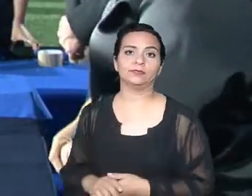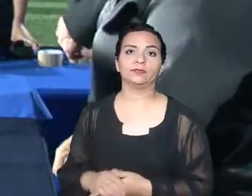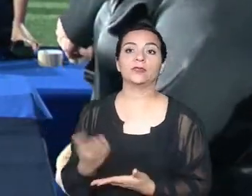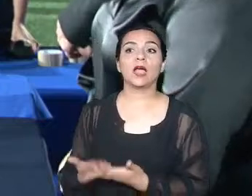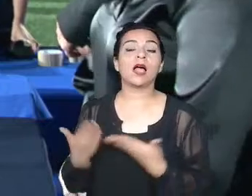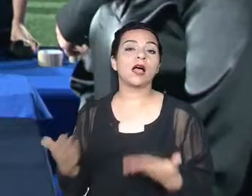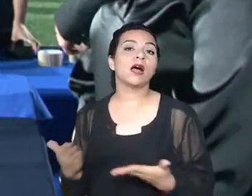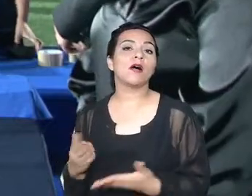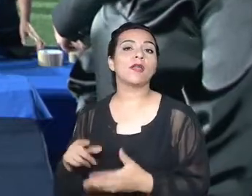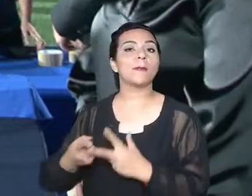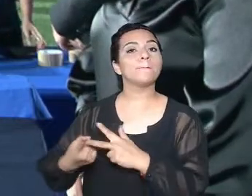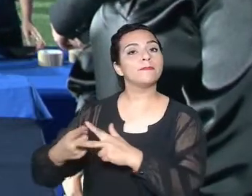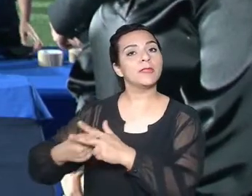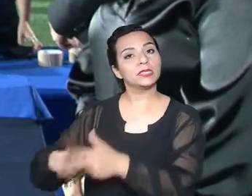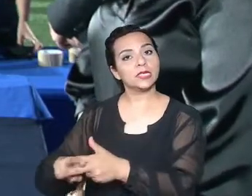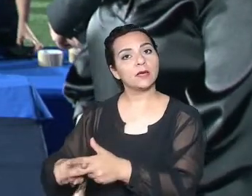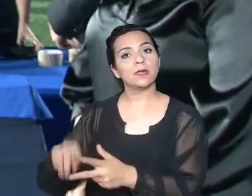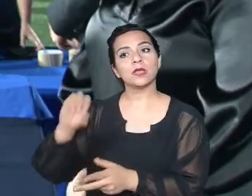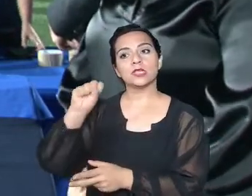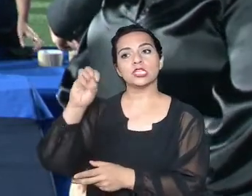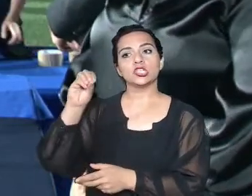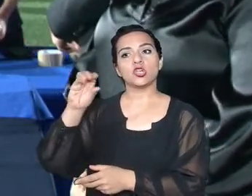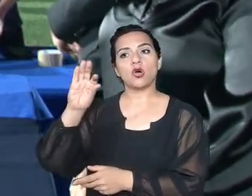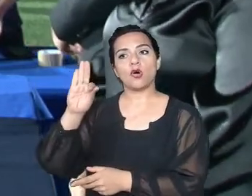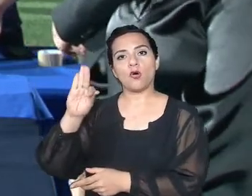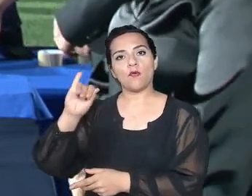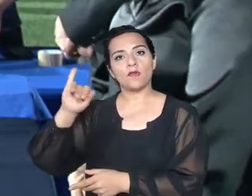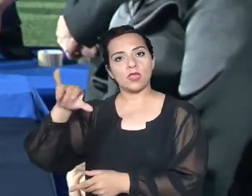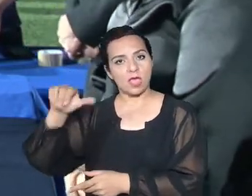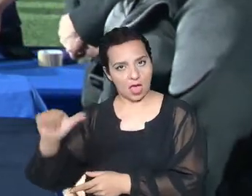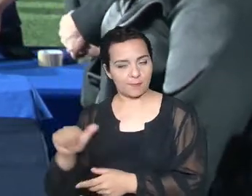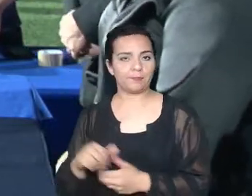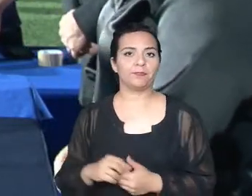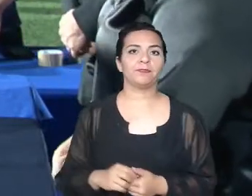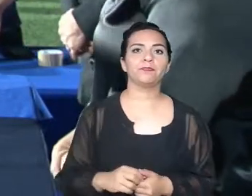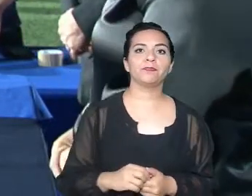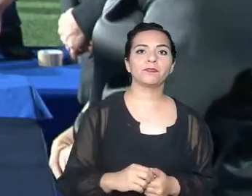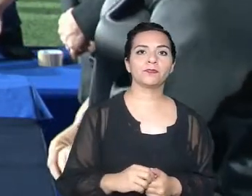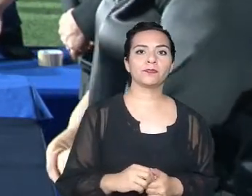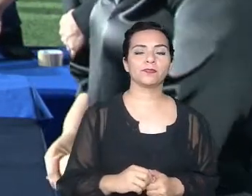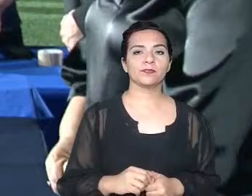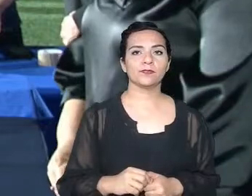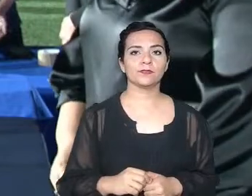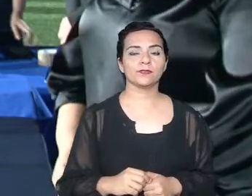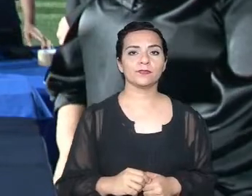vamos a iniciar con Sofía Berenice Acuña Contreras.